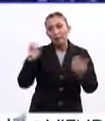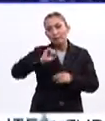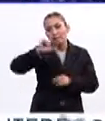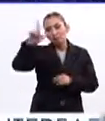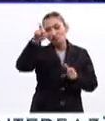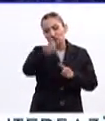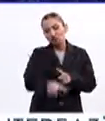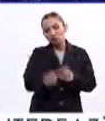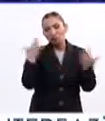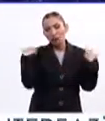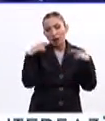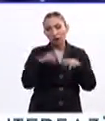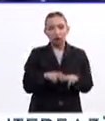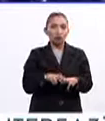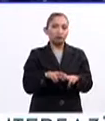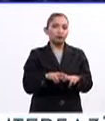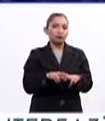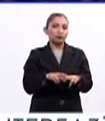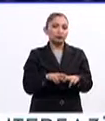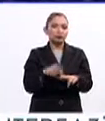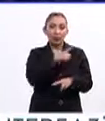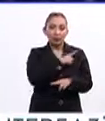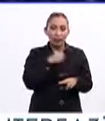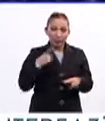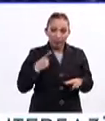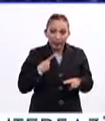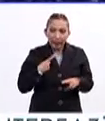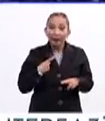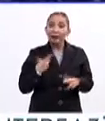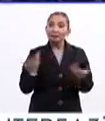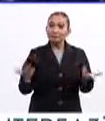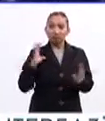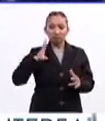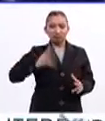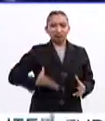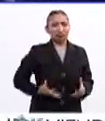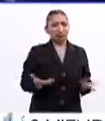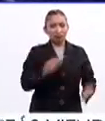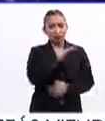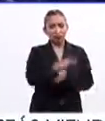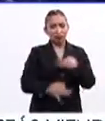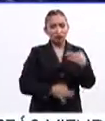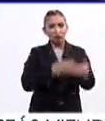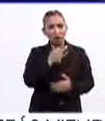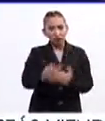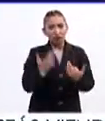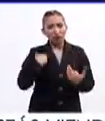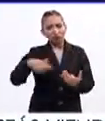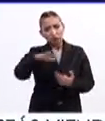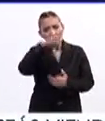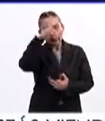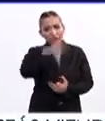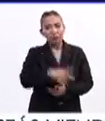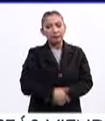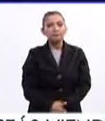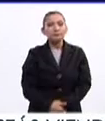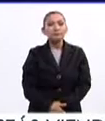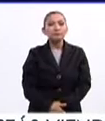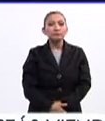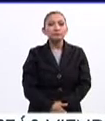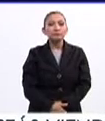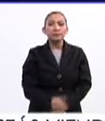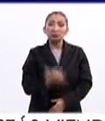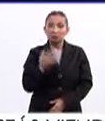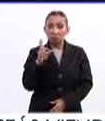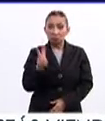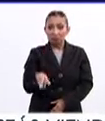profesión magisterial, que debe de ser orgullo de todo nuestro país. Y sin lugar